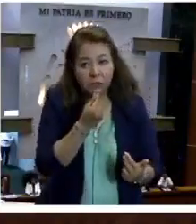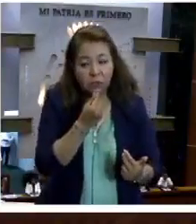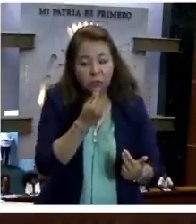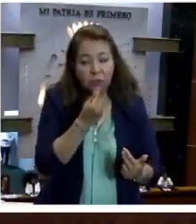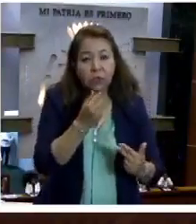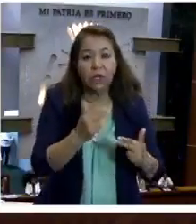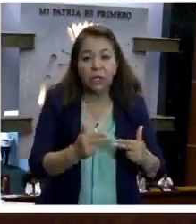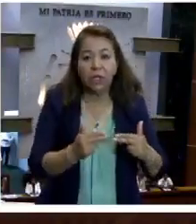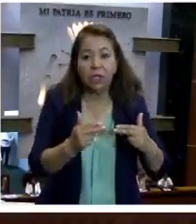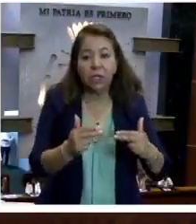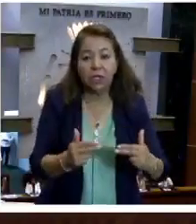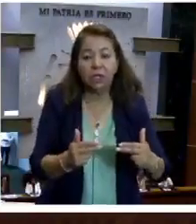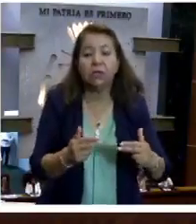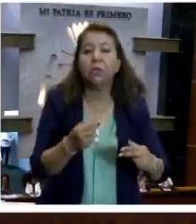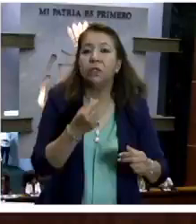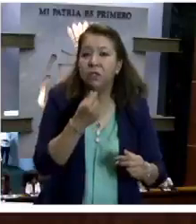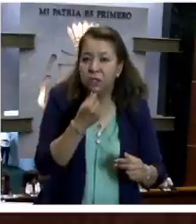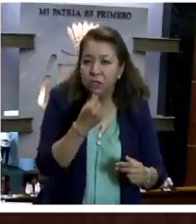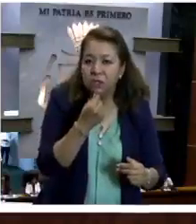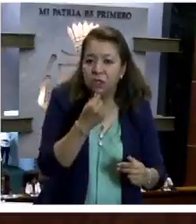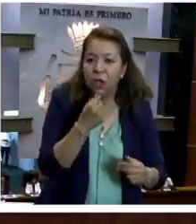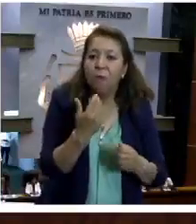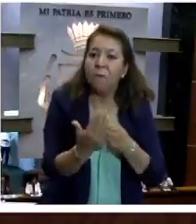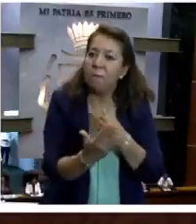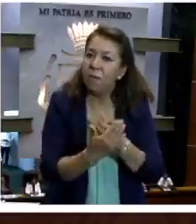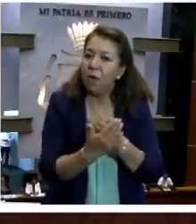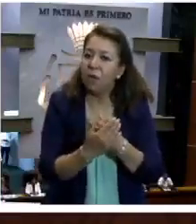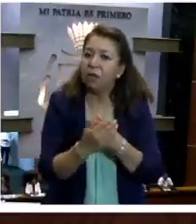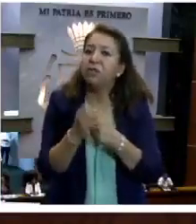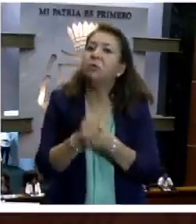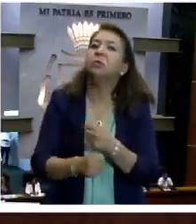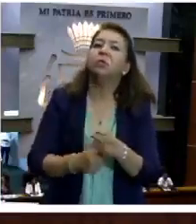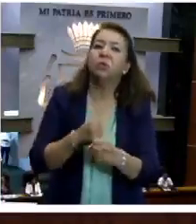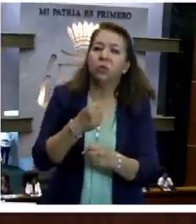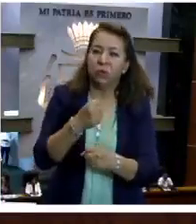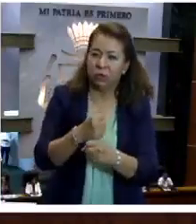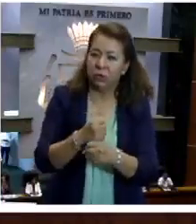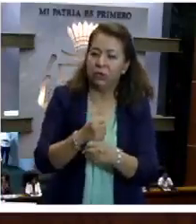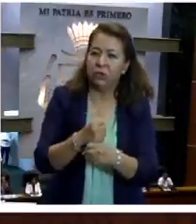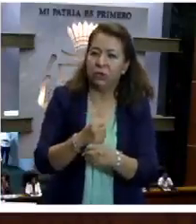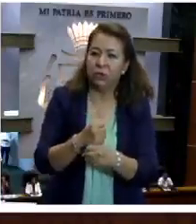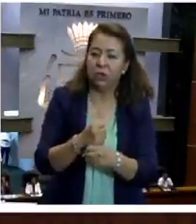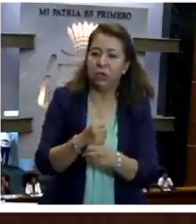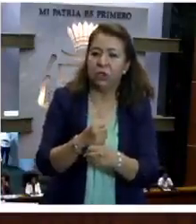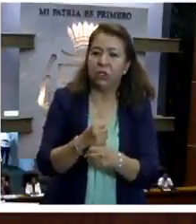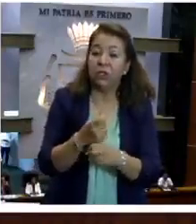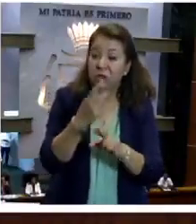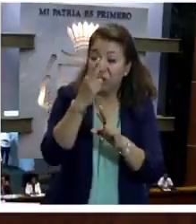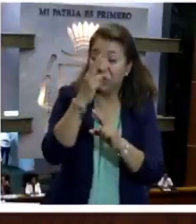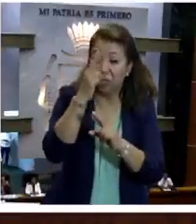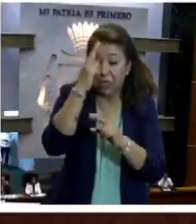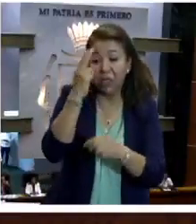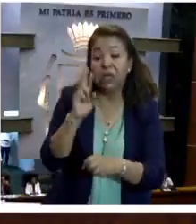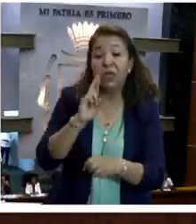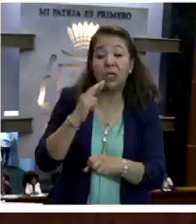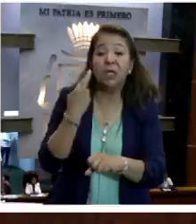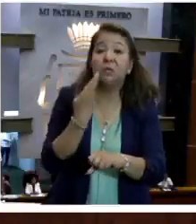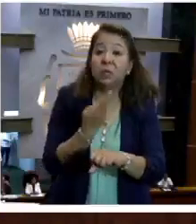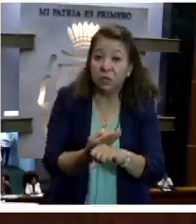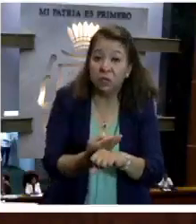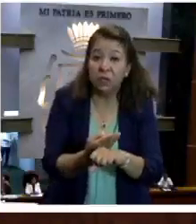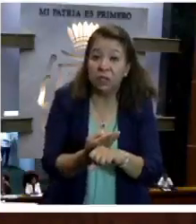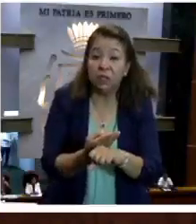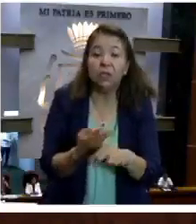ser quienes tendrán en los próximos años la responsabilidad de ser